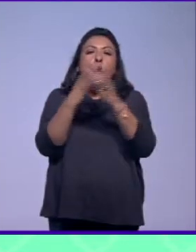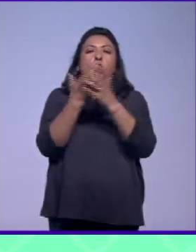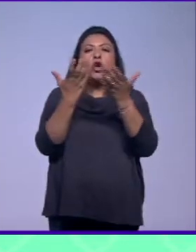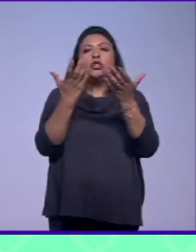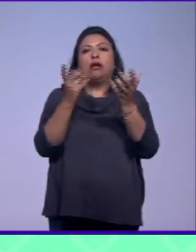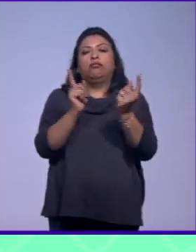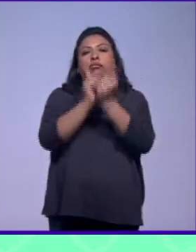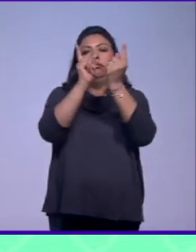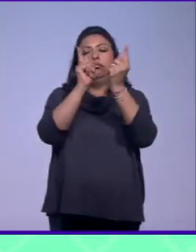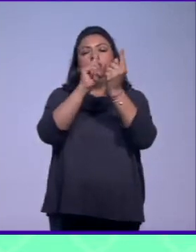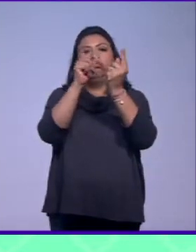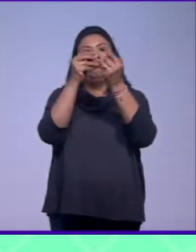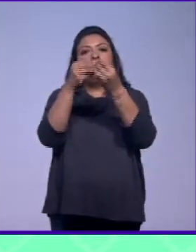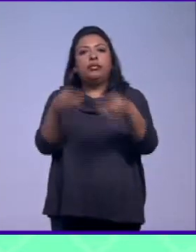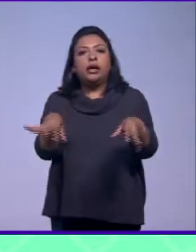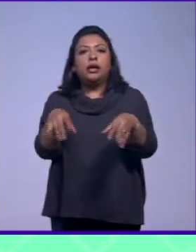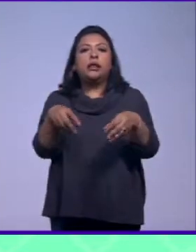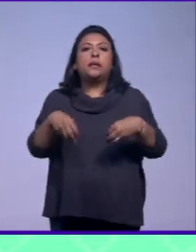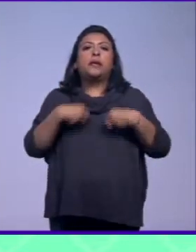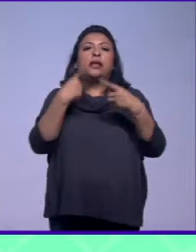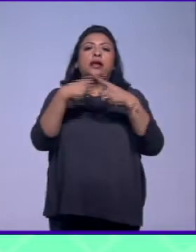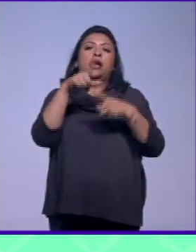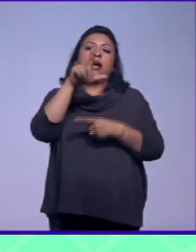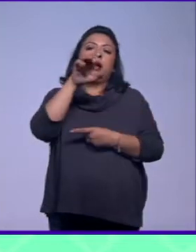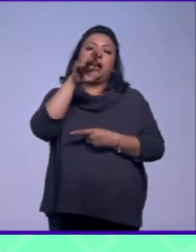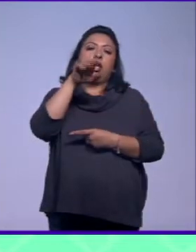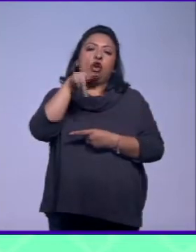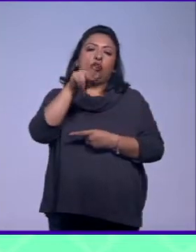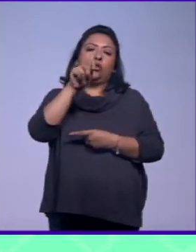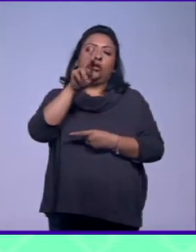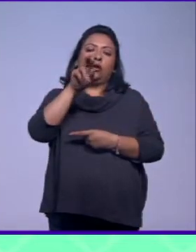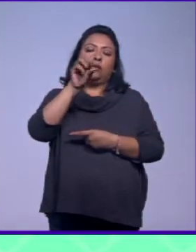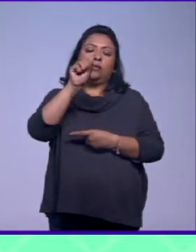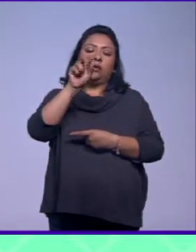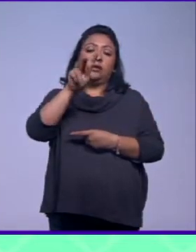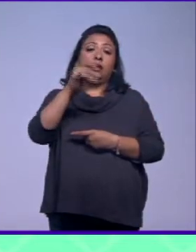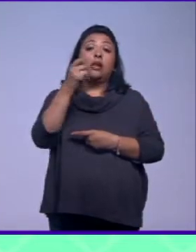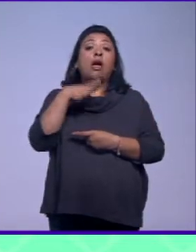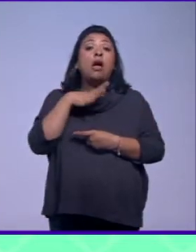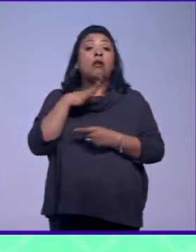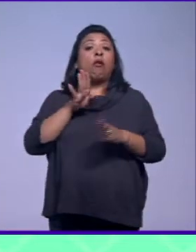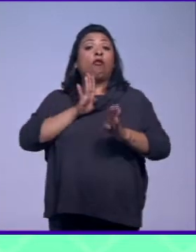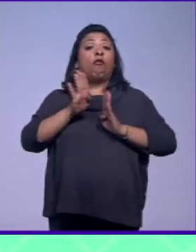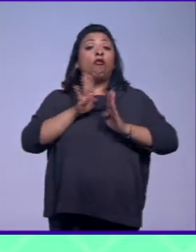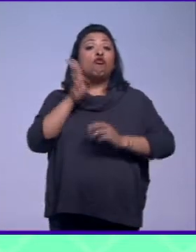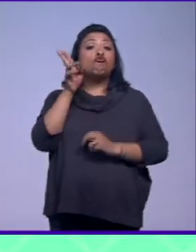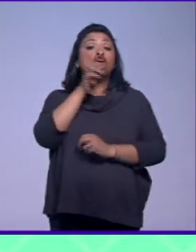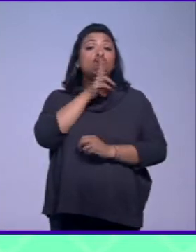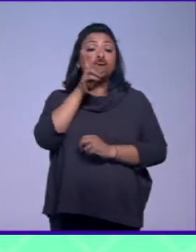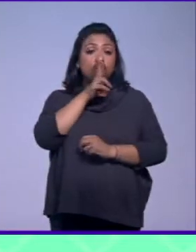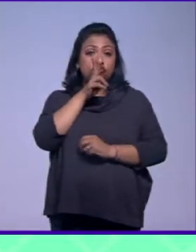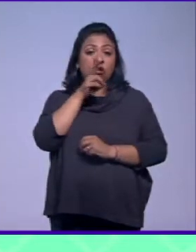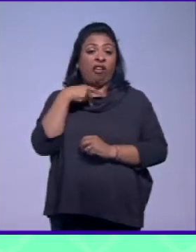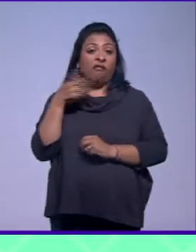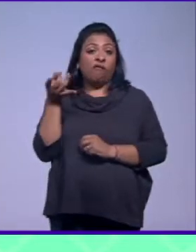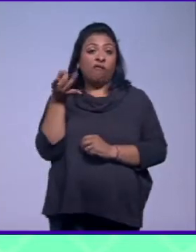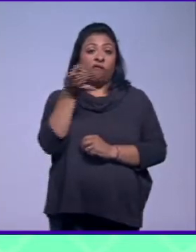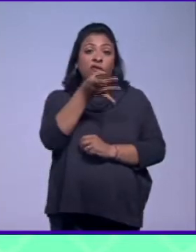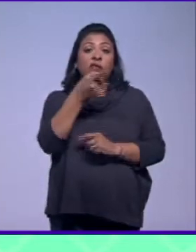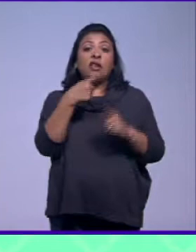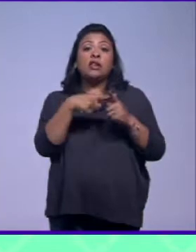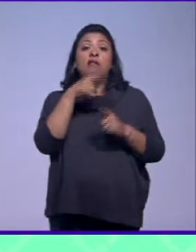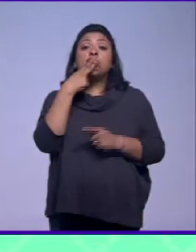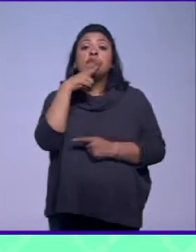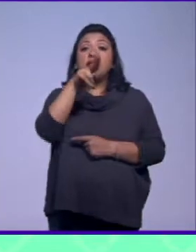desencuentros que tuvo en su vida el león trotsky que fue el que creó el ejército ruso ese ejército que es el que derrota a los